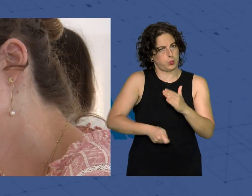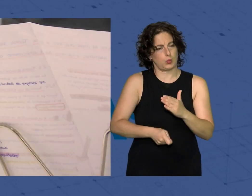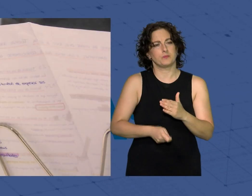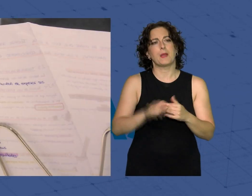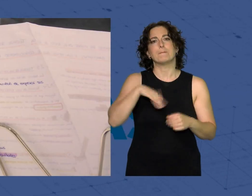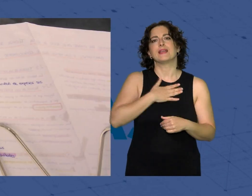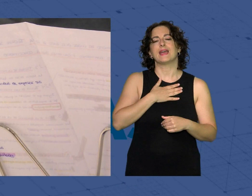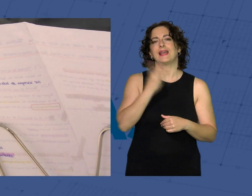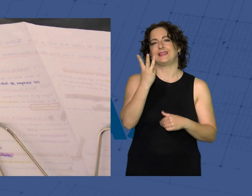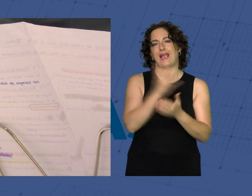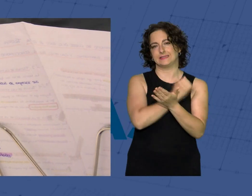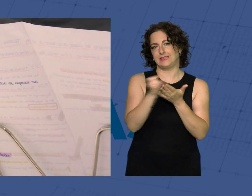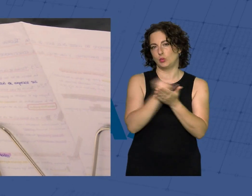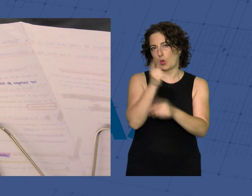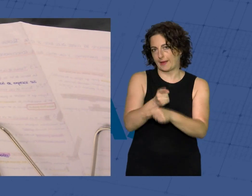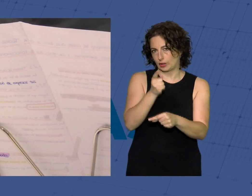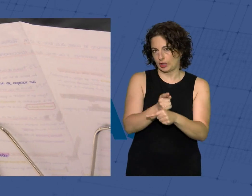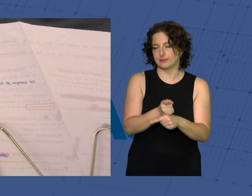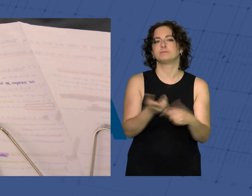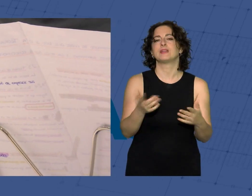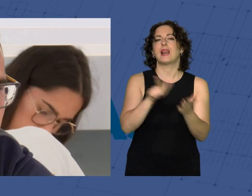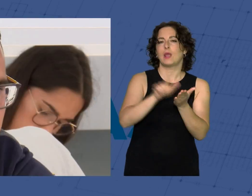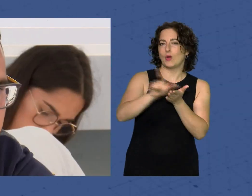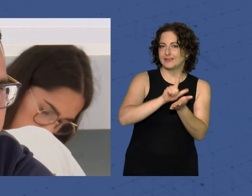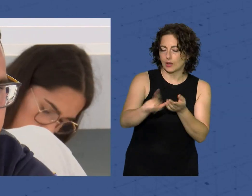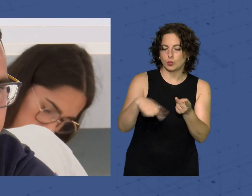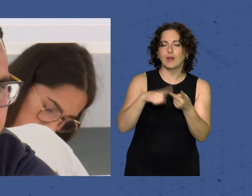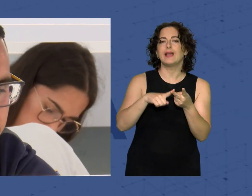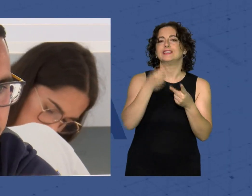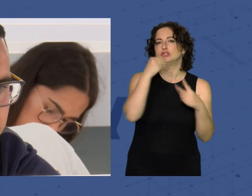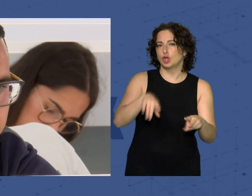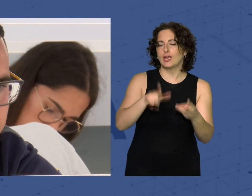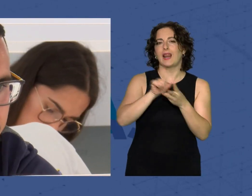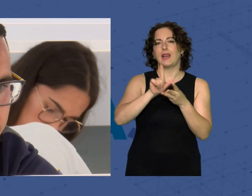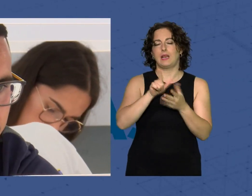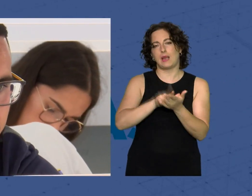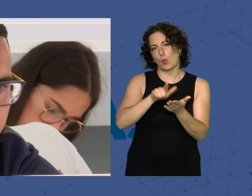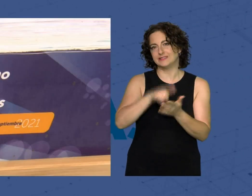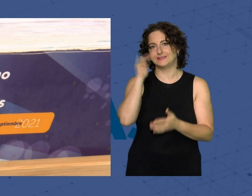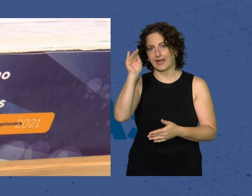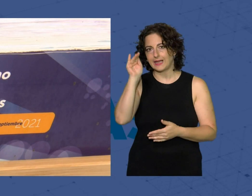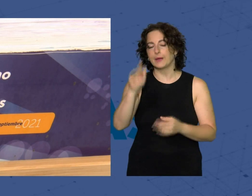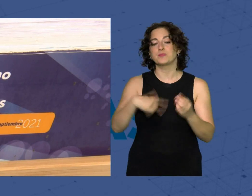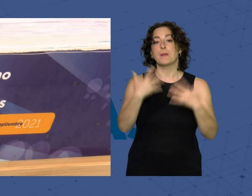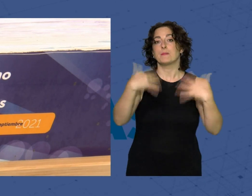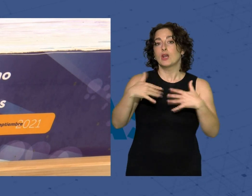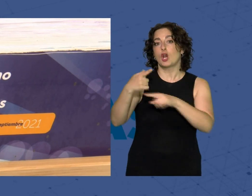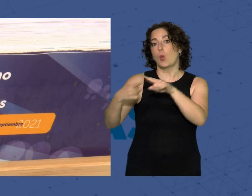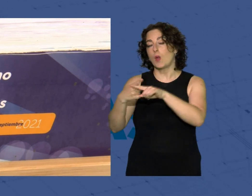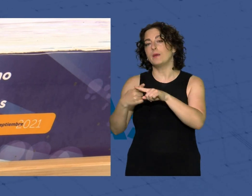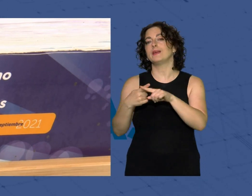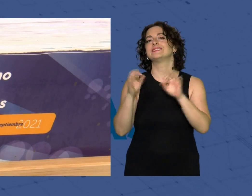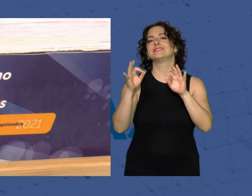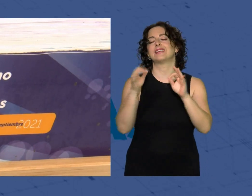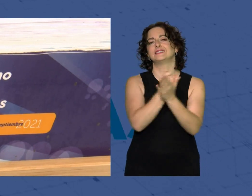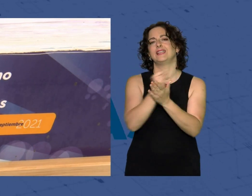Mañana las tres asignaturas obligatorias, Lengua y Literatura, Historia y Lengua Extranjera. El miércoles y el jueves se examinarán de las